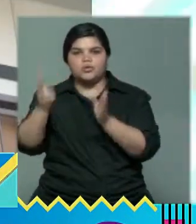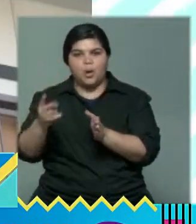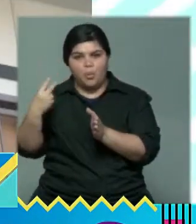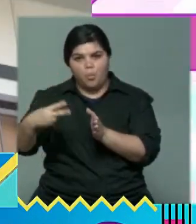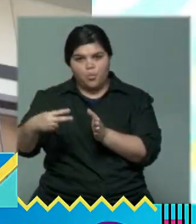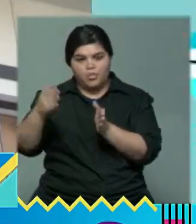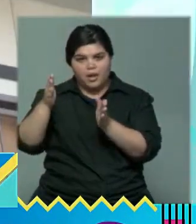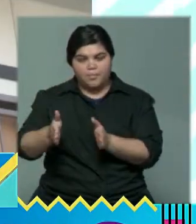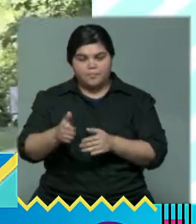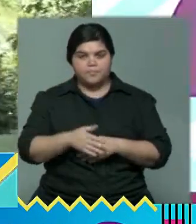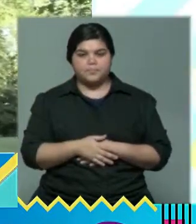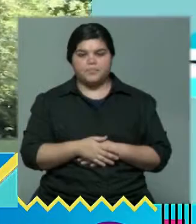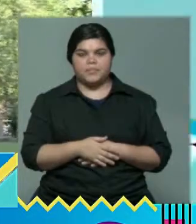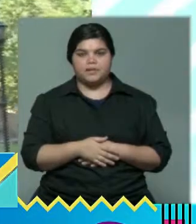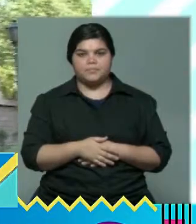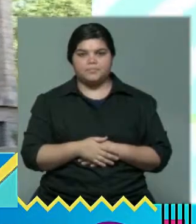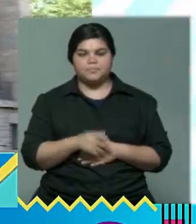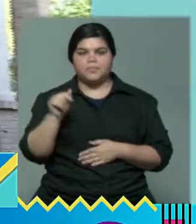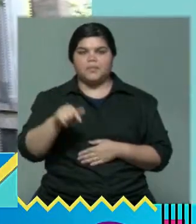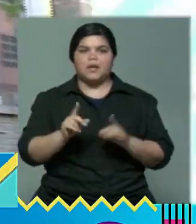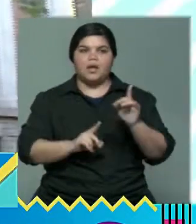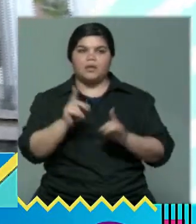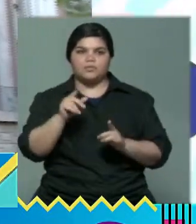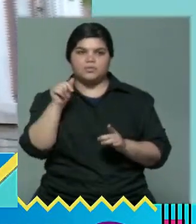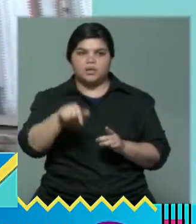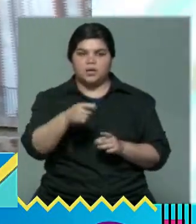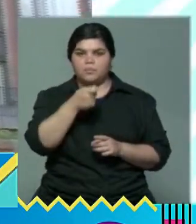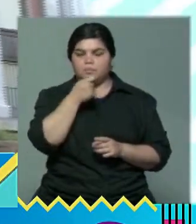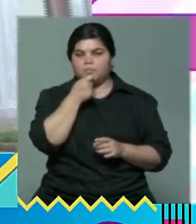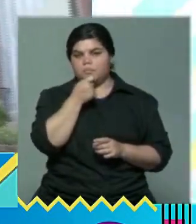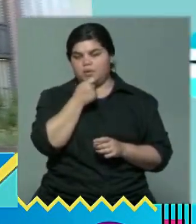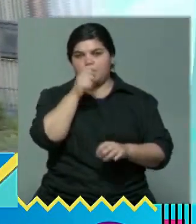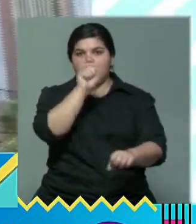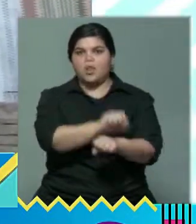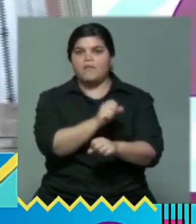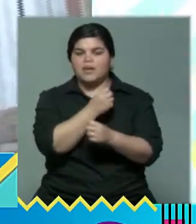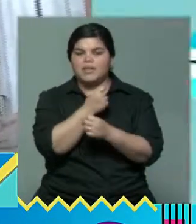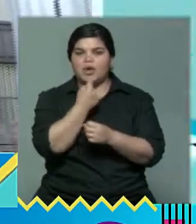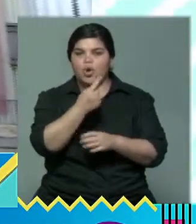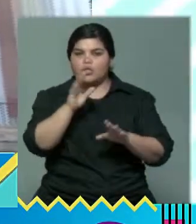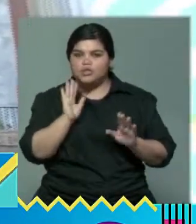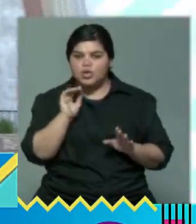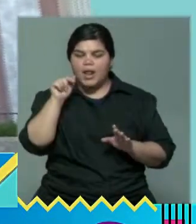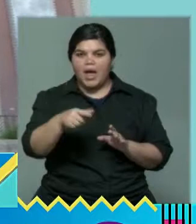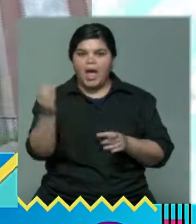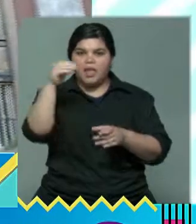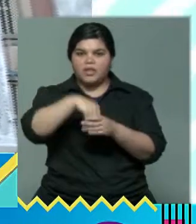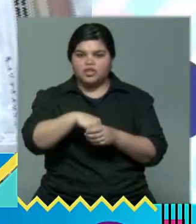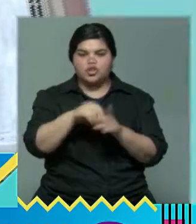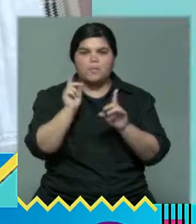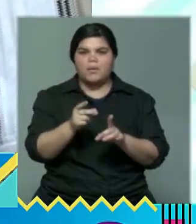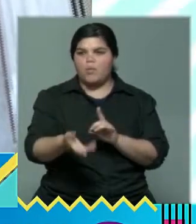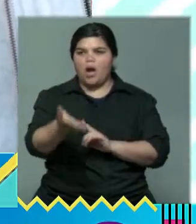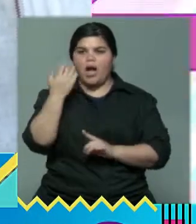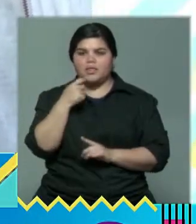condicional se han introducido, por ejemplo, limitando la libertad condicional para ciertos delitos, en virtud de contextos que en ese momento